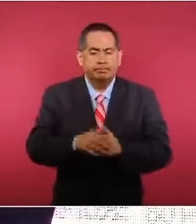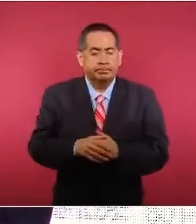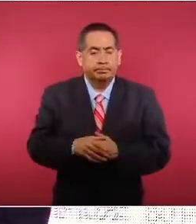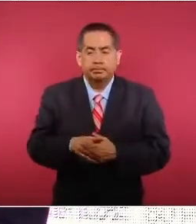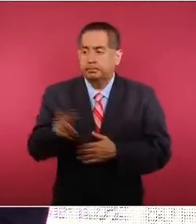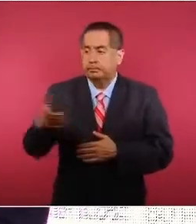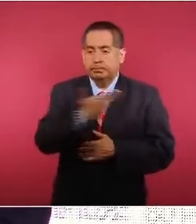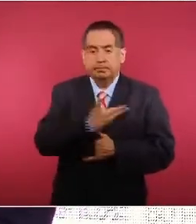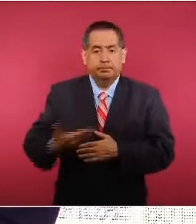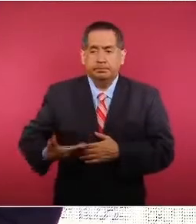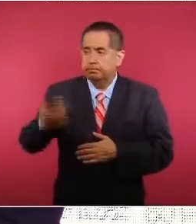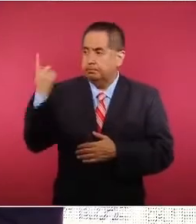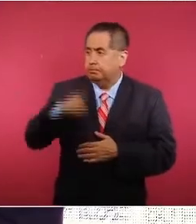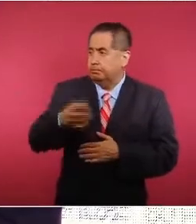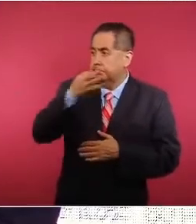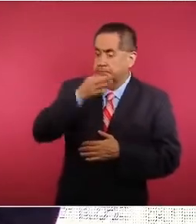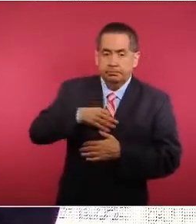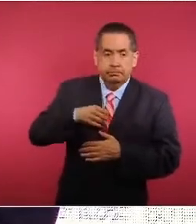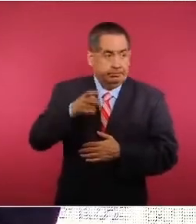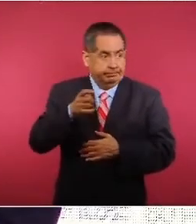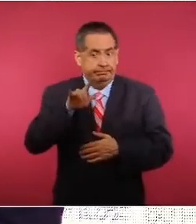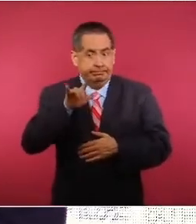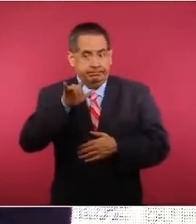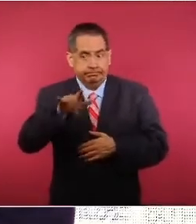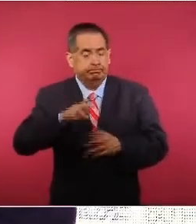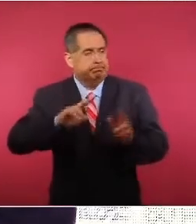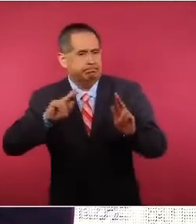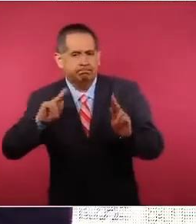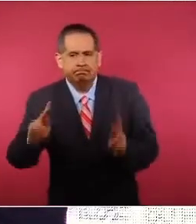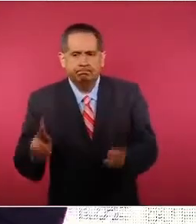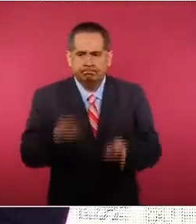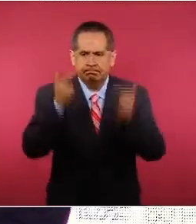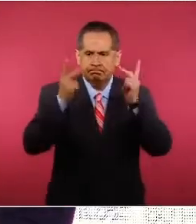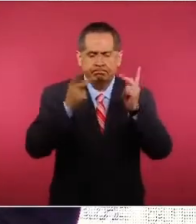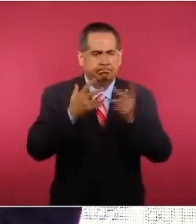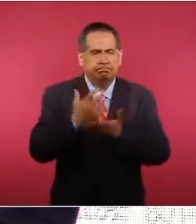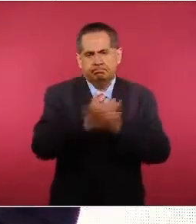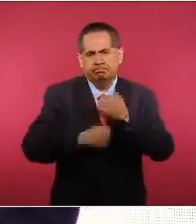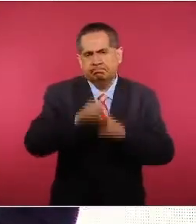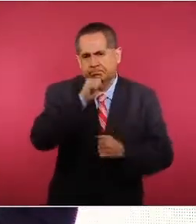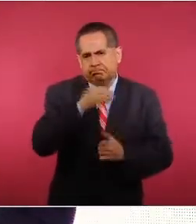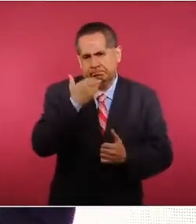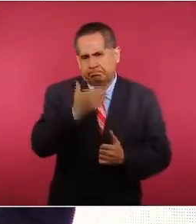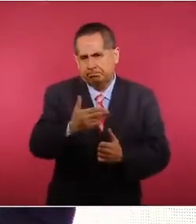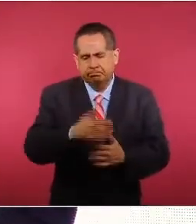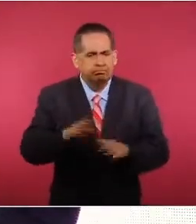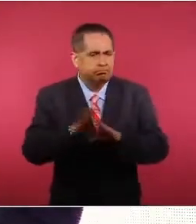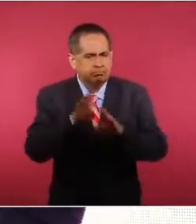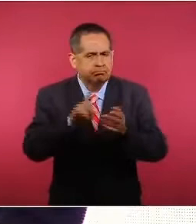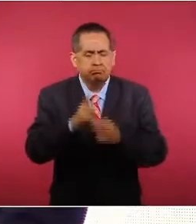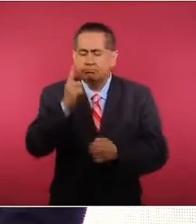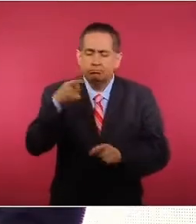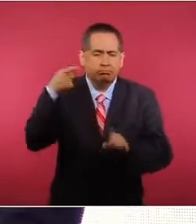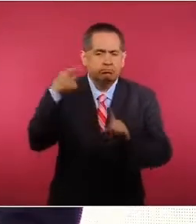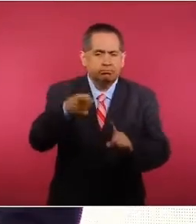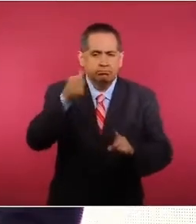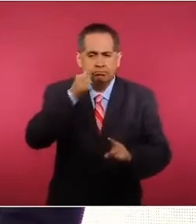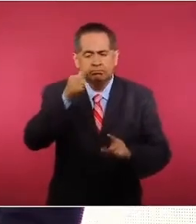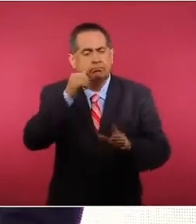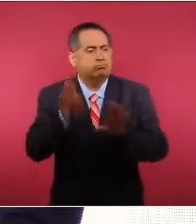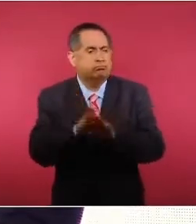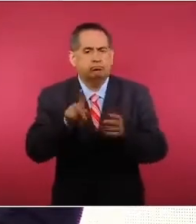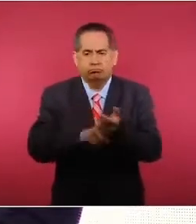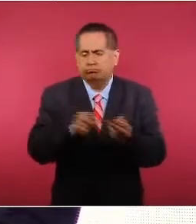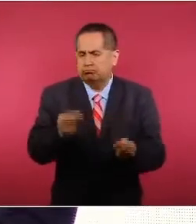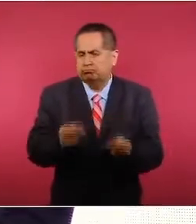El presidente nos dio una instrucción, que es vender el avión en las mejores condiciones, atendiendo siempre las mejores